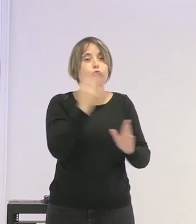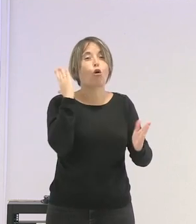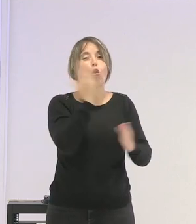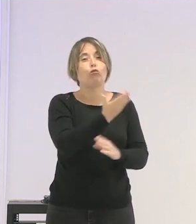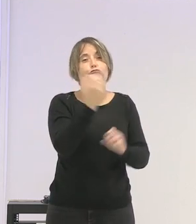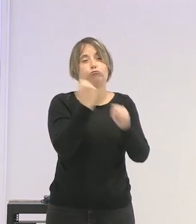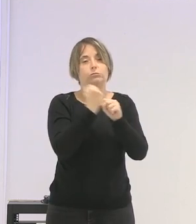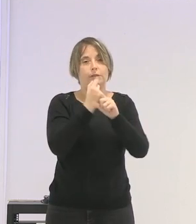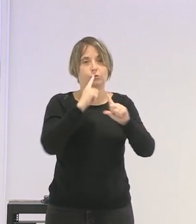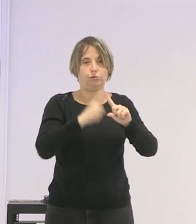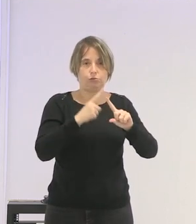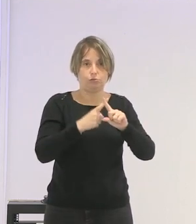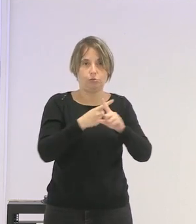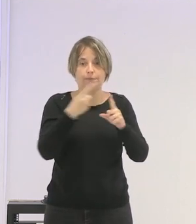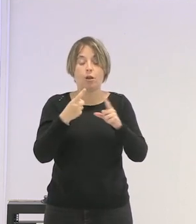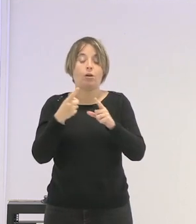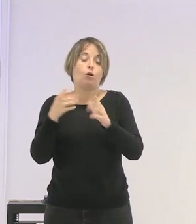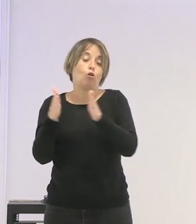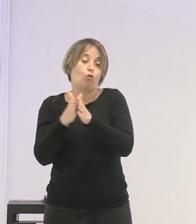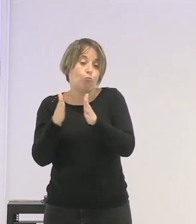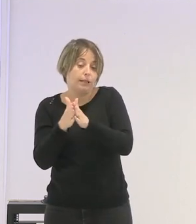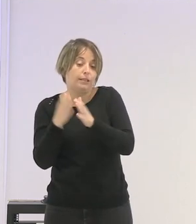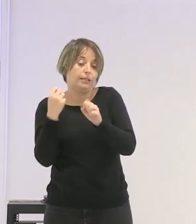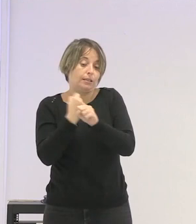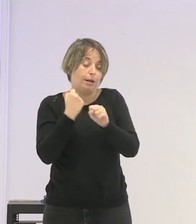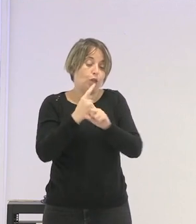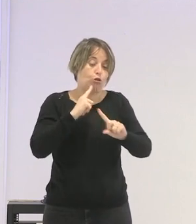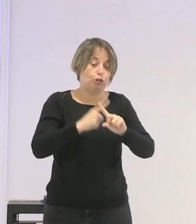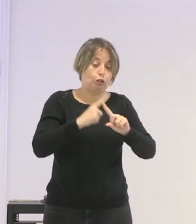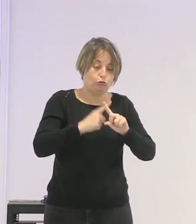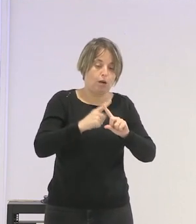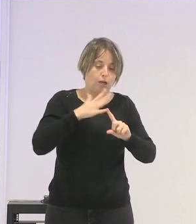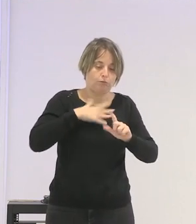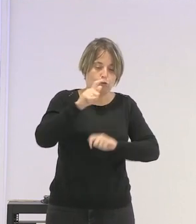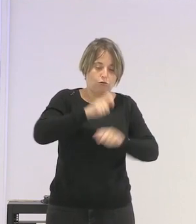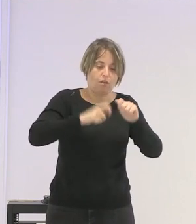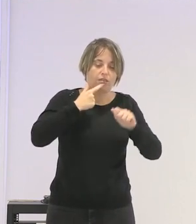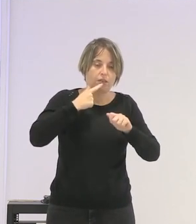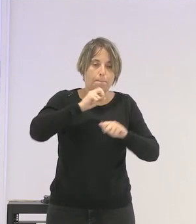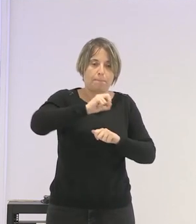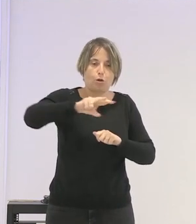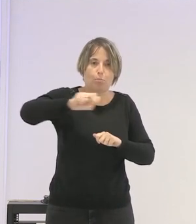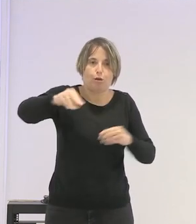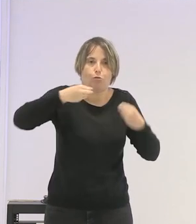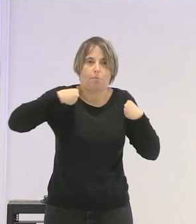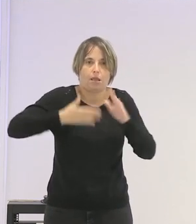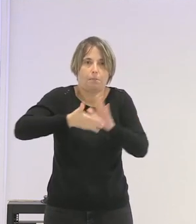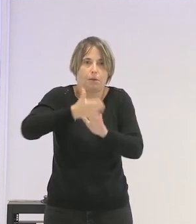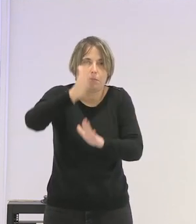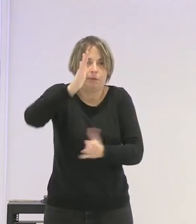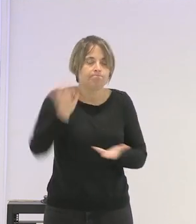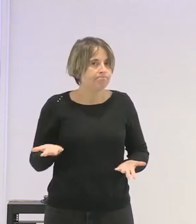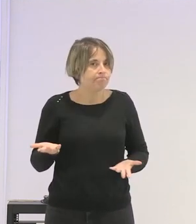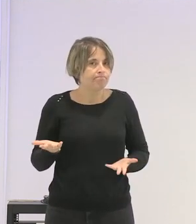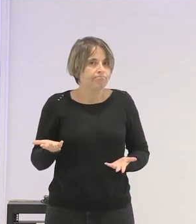Y las compañeras trabajadoras sexuales que están organizadas dicen que eso va a empeorar su vida, ¿no? Entonces, bueno, independientemente de lo